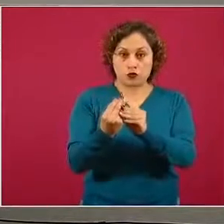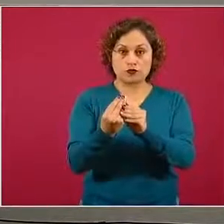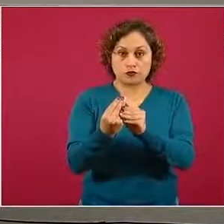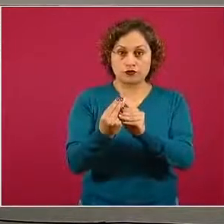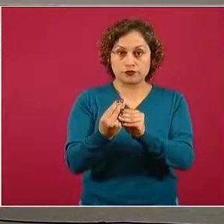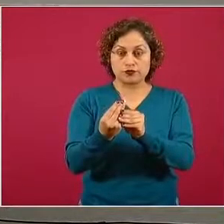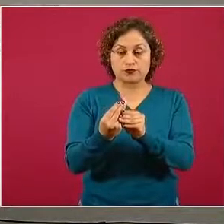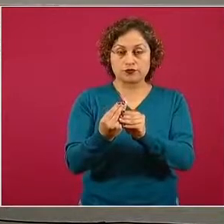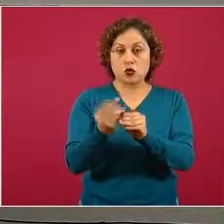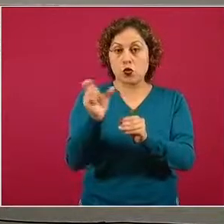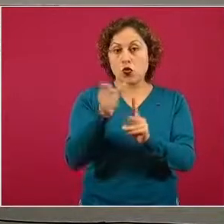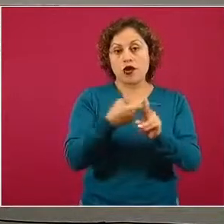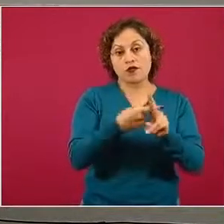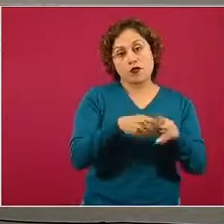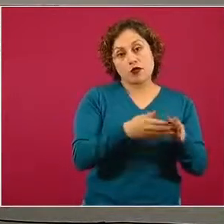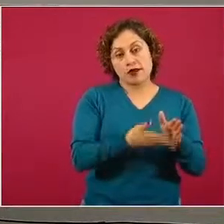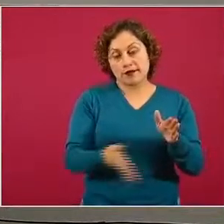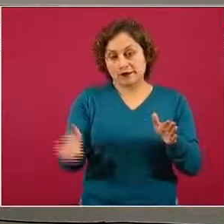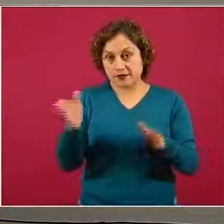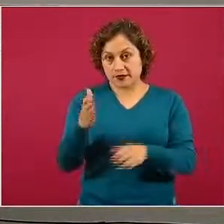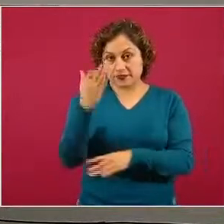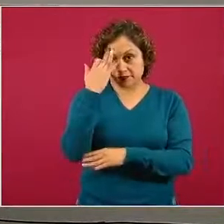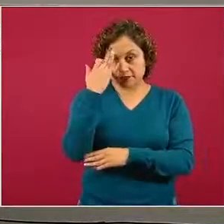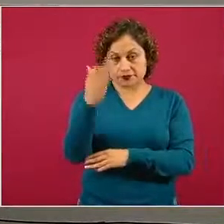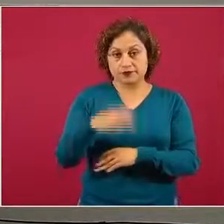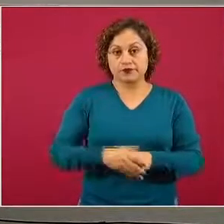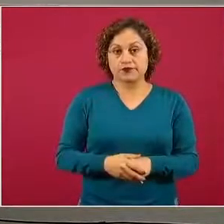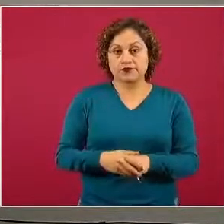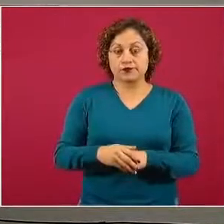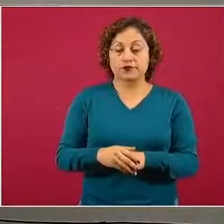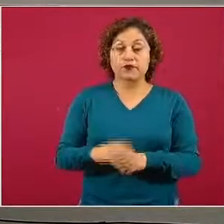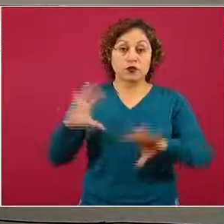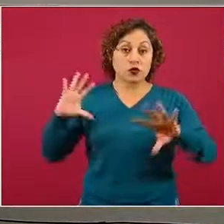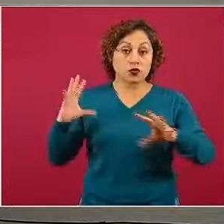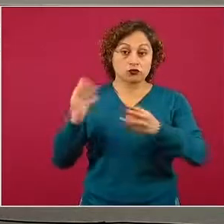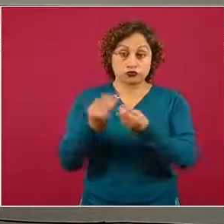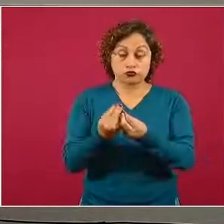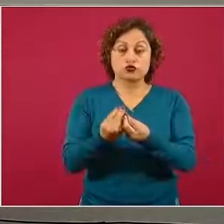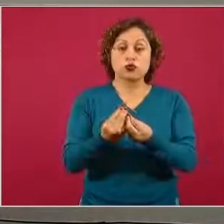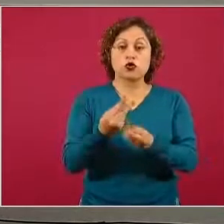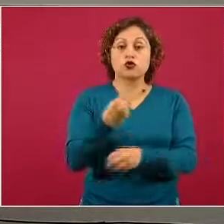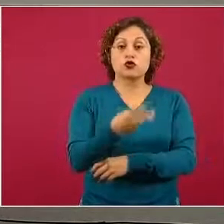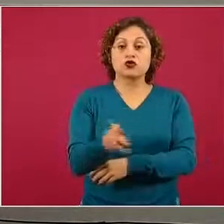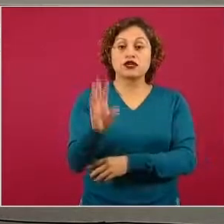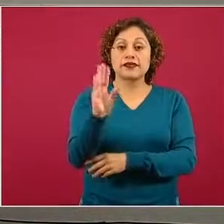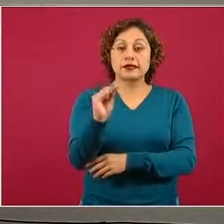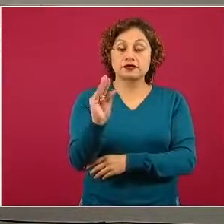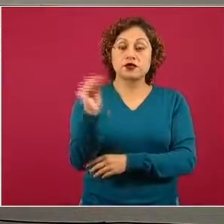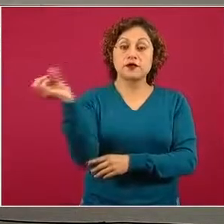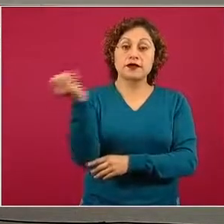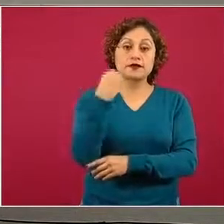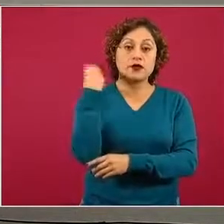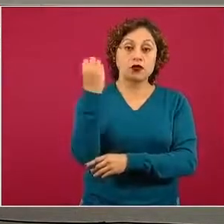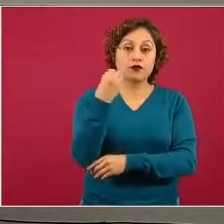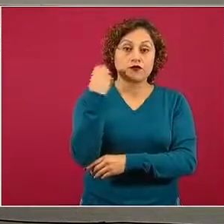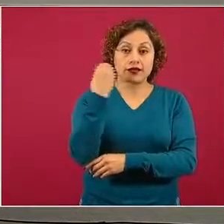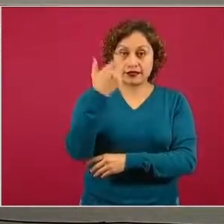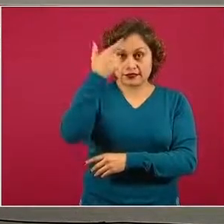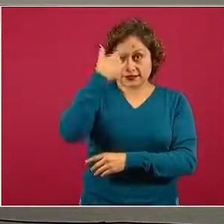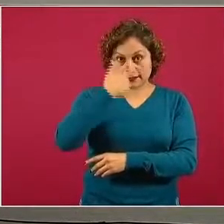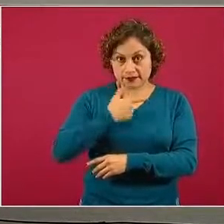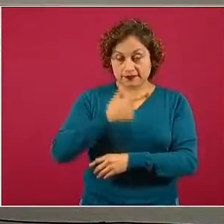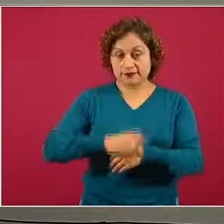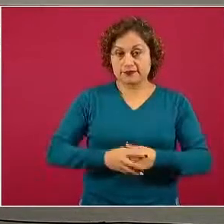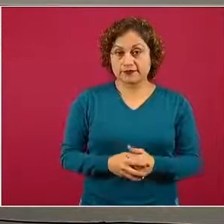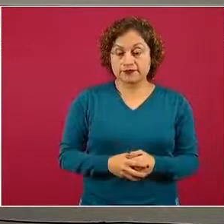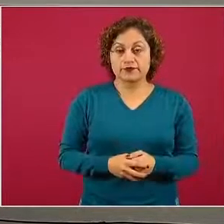de esta comunicación hacia la población. El día de hoy cumplimos 290 conferencias vespertinas y